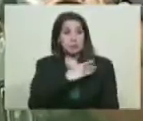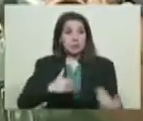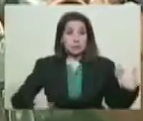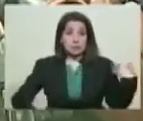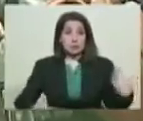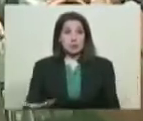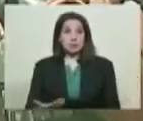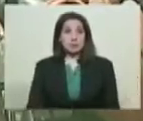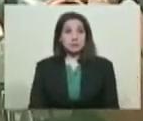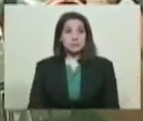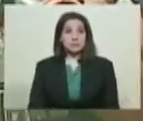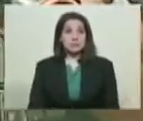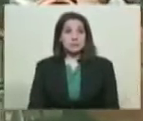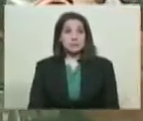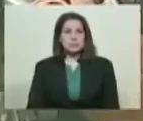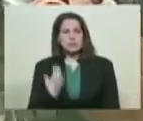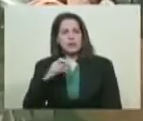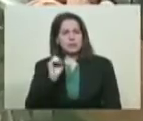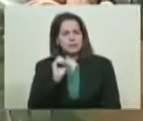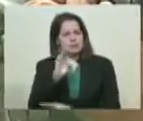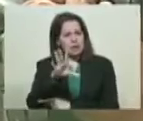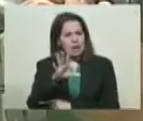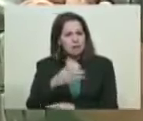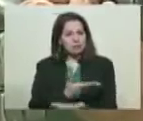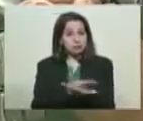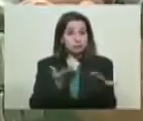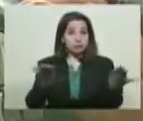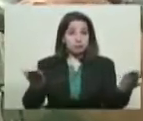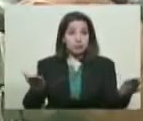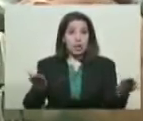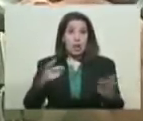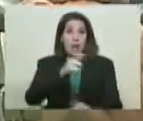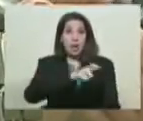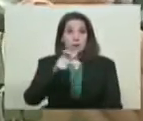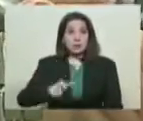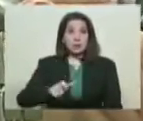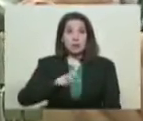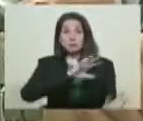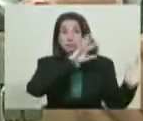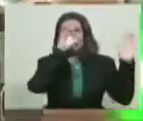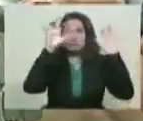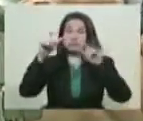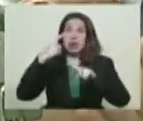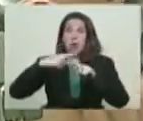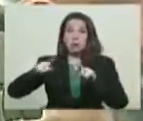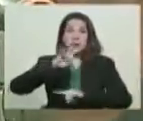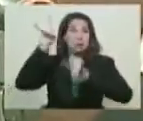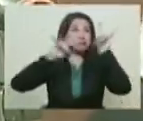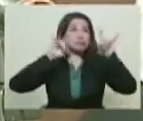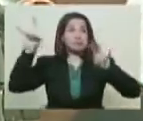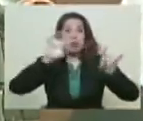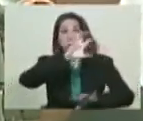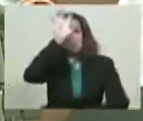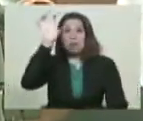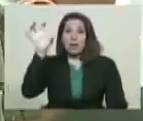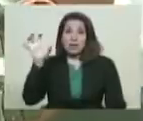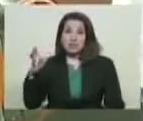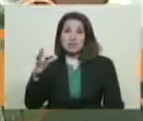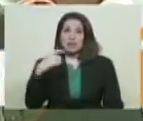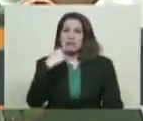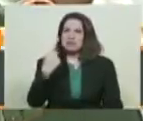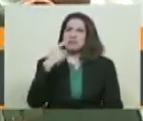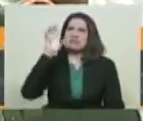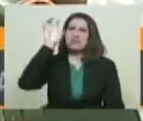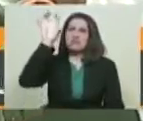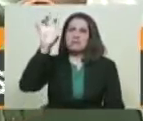pregunta es la siguiente. ¿Qué mensaje le brinda usted a los emigrantes venezolanos que hoy en día están en otros países y alegan estar en otro